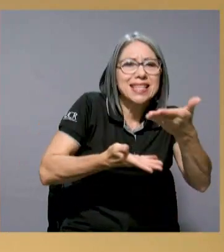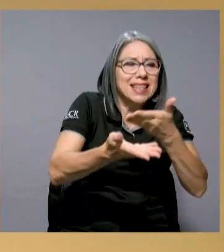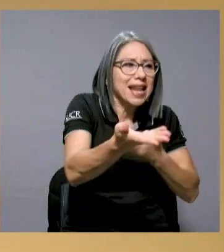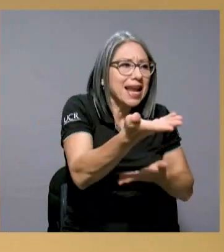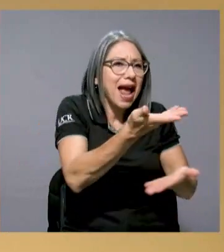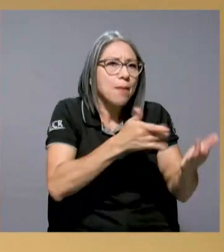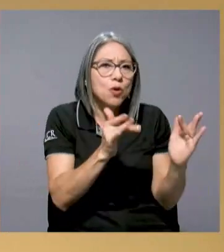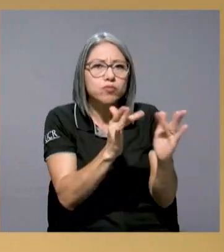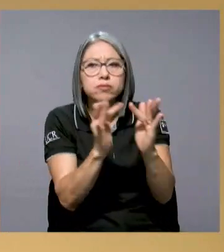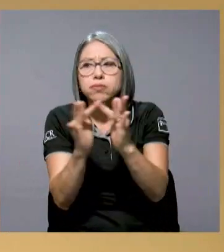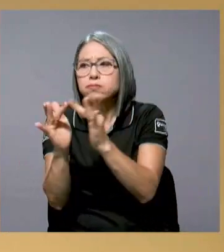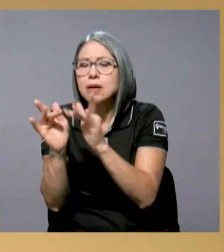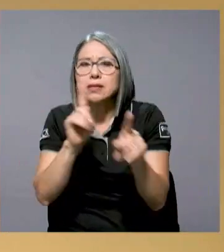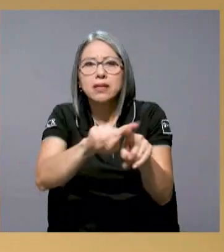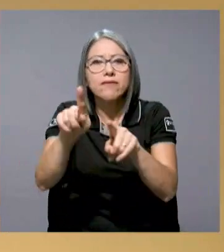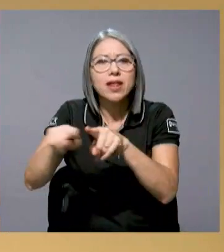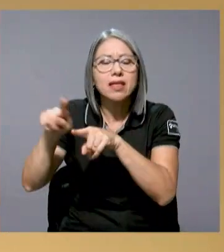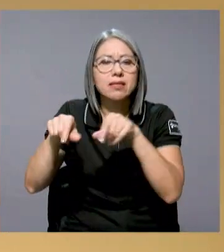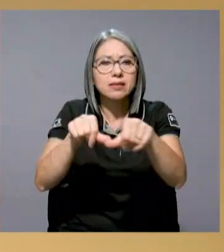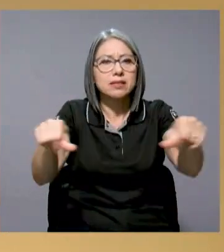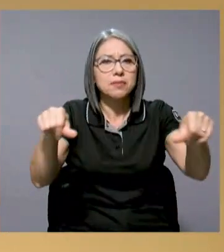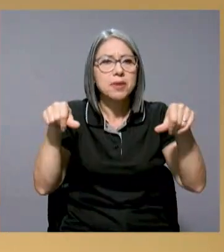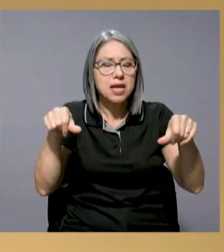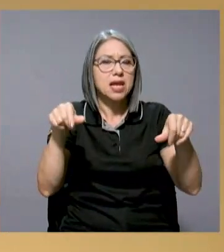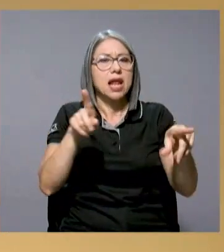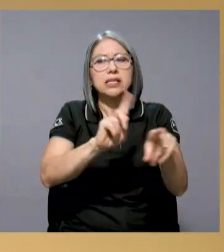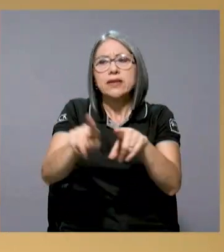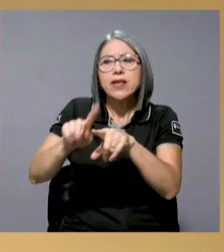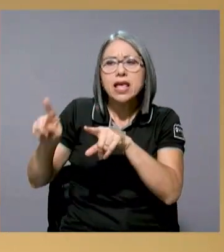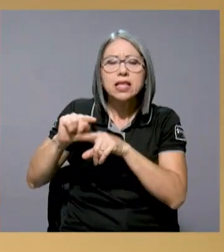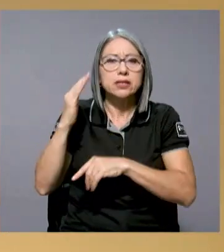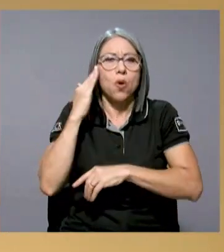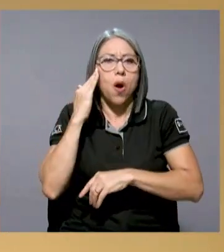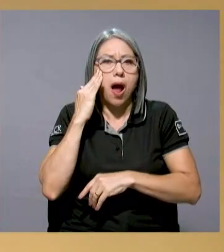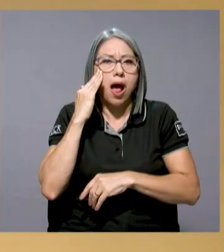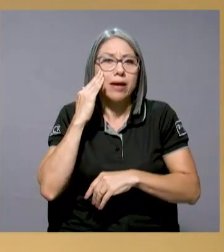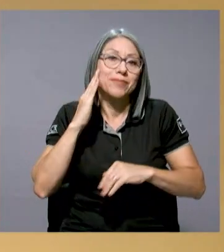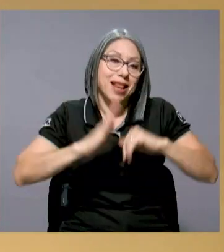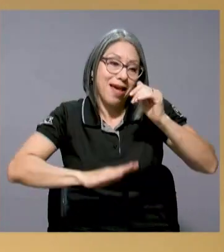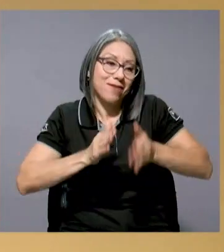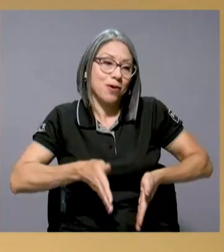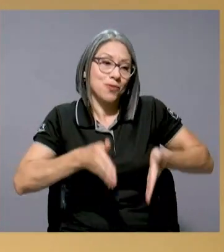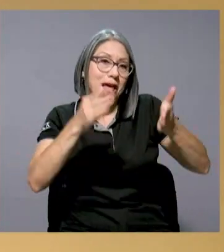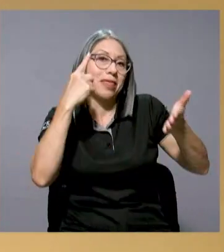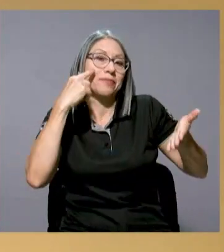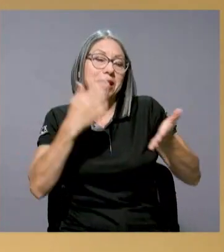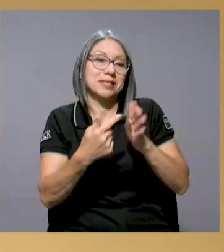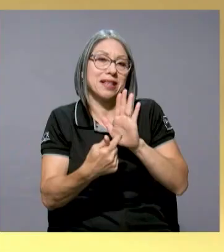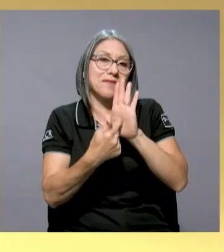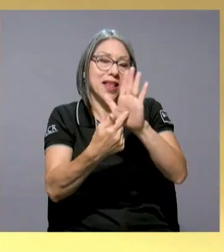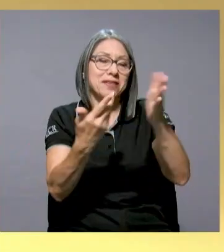disciplinas, entre diferentes formaciones, y bueno, pues la facultad es el fiel reflejo de ello.